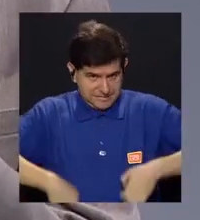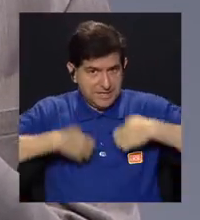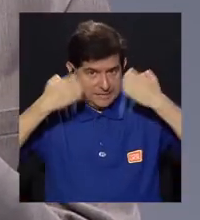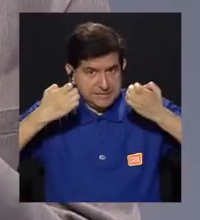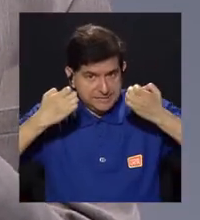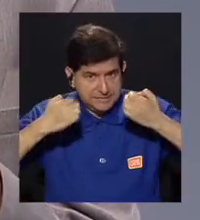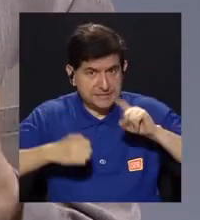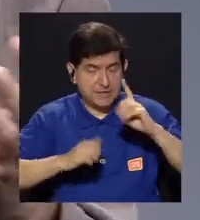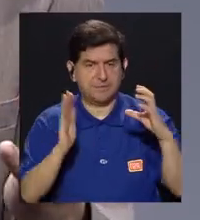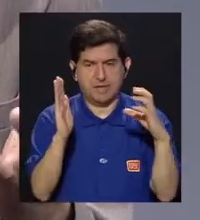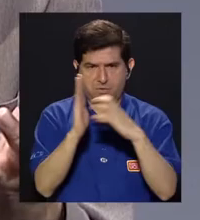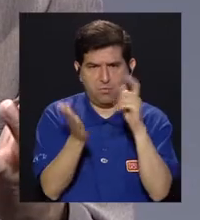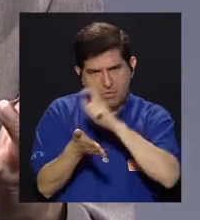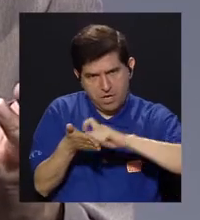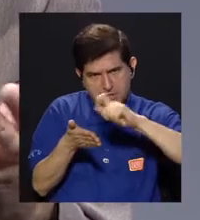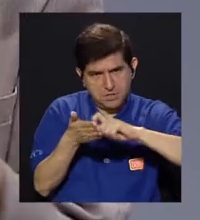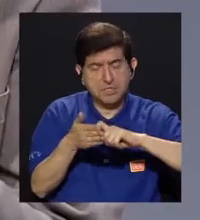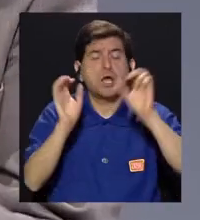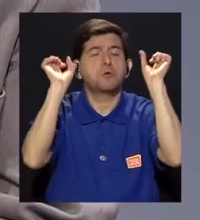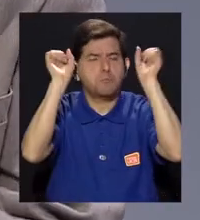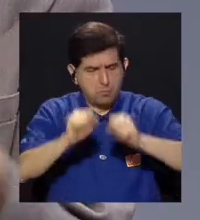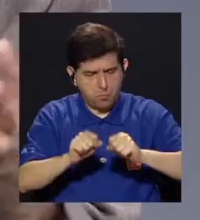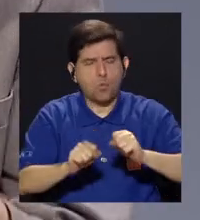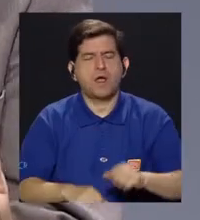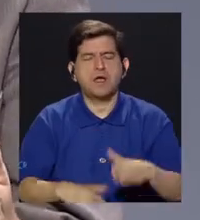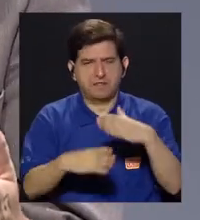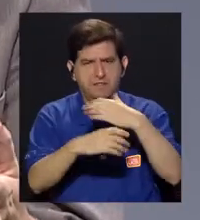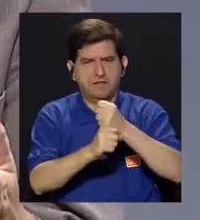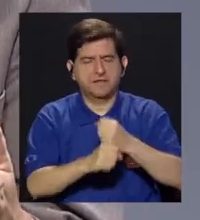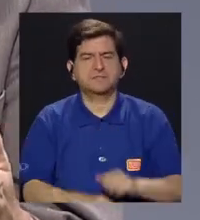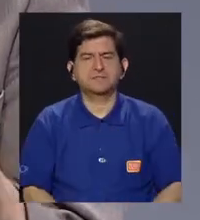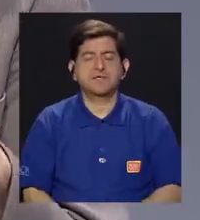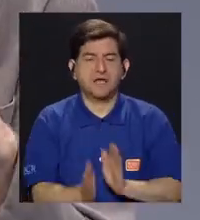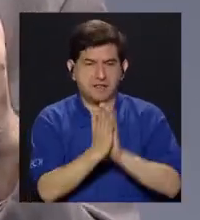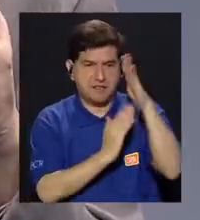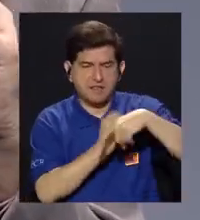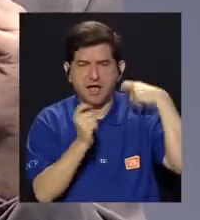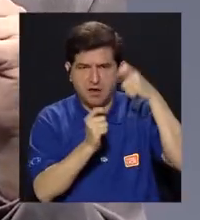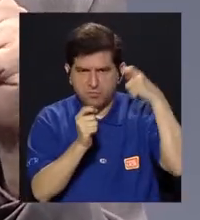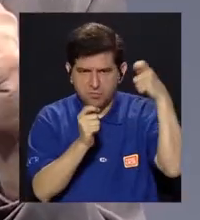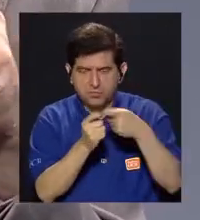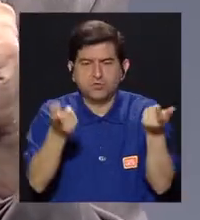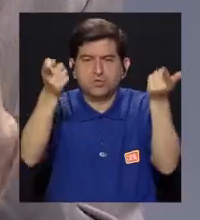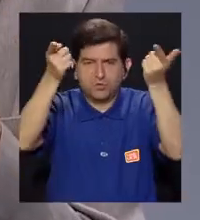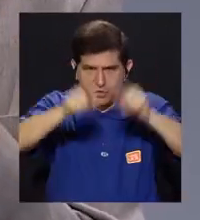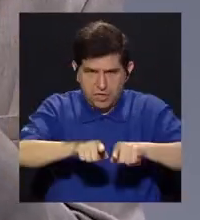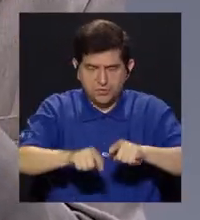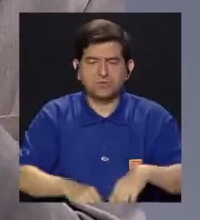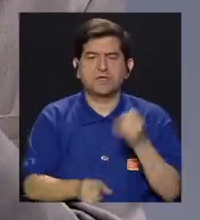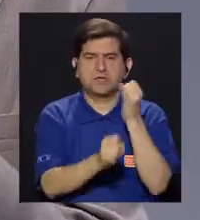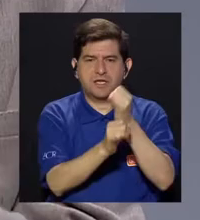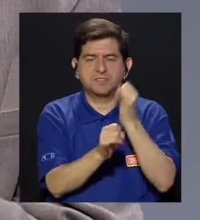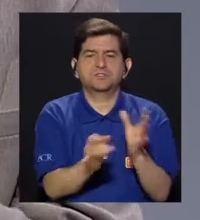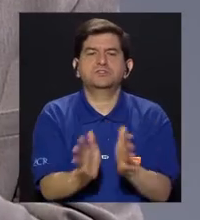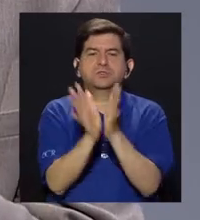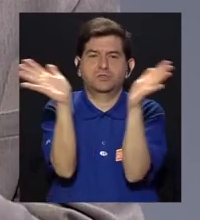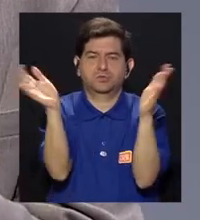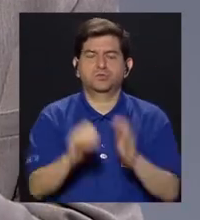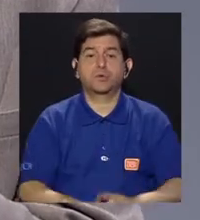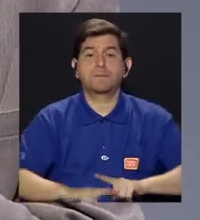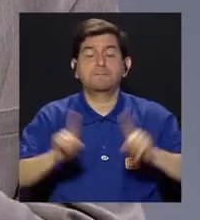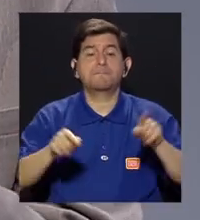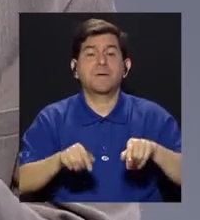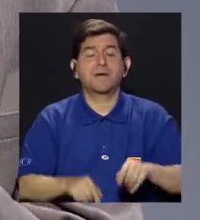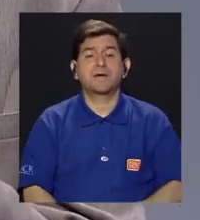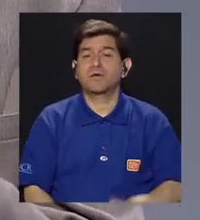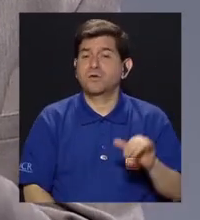público para un artículo pues porque no puede hacer un artículo periodístico y un abuso específico que se está dando en una institución pública